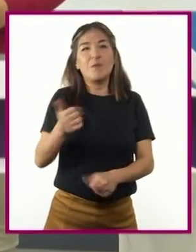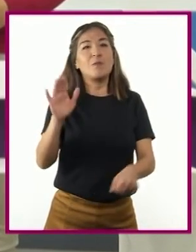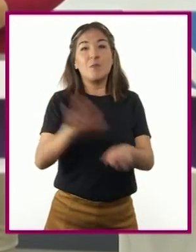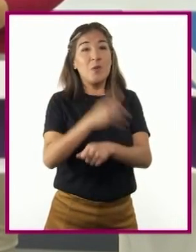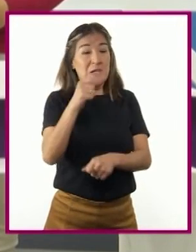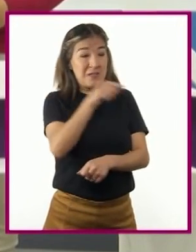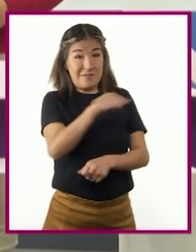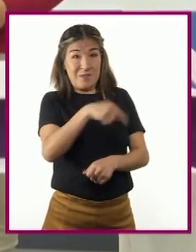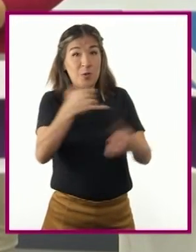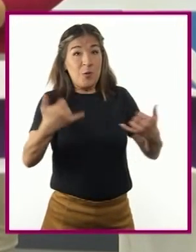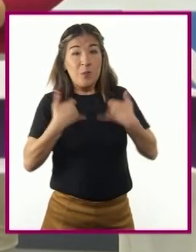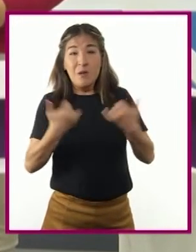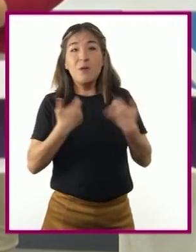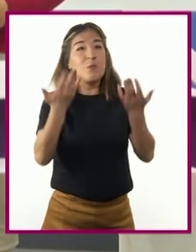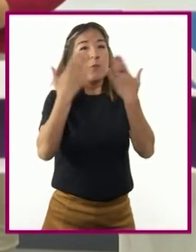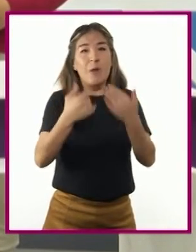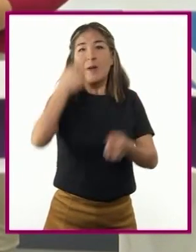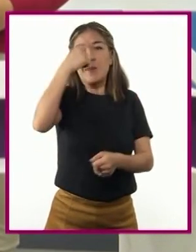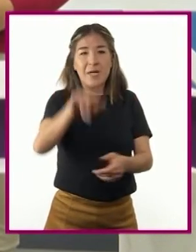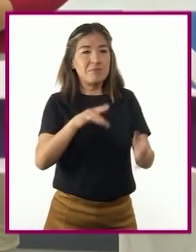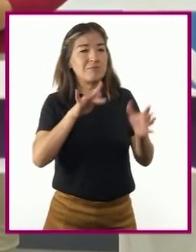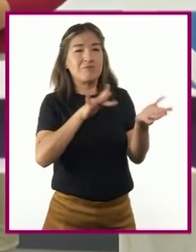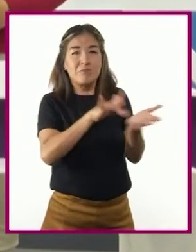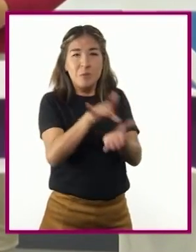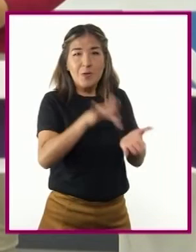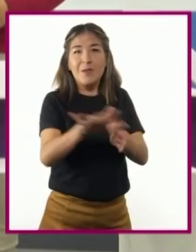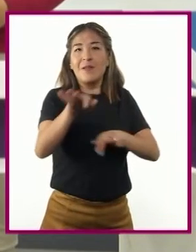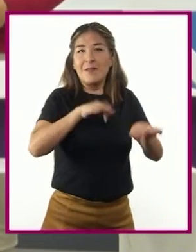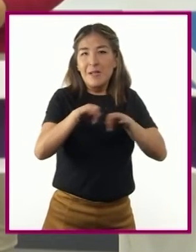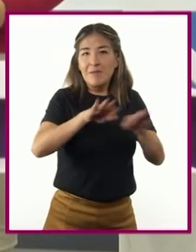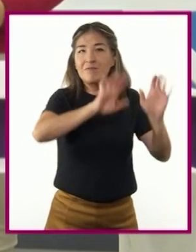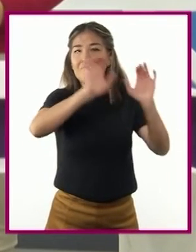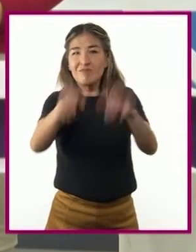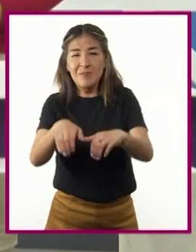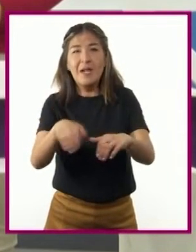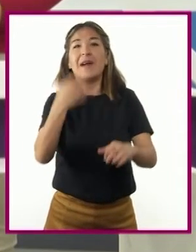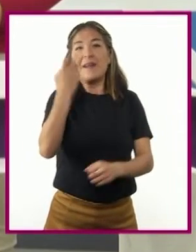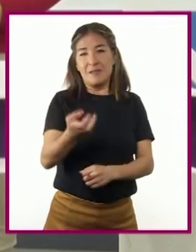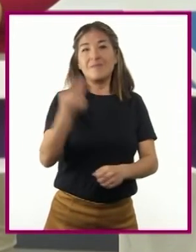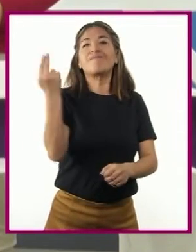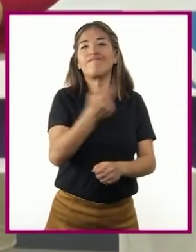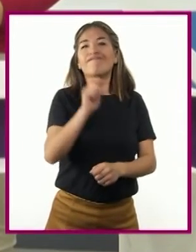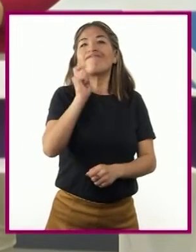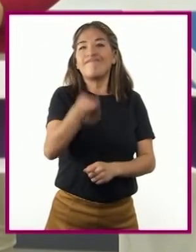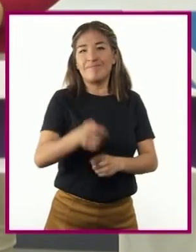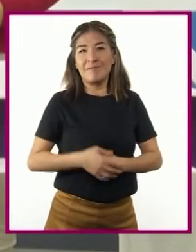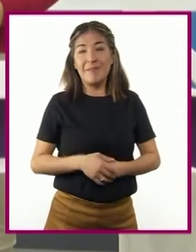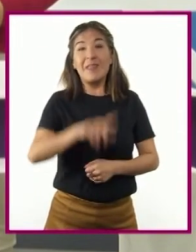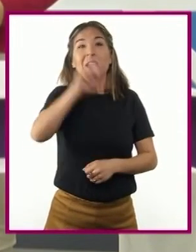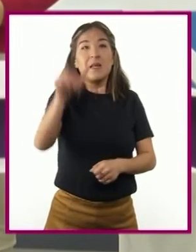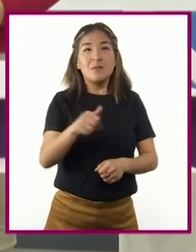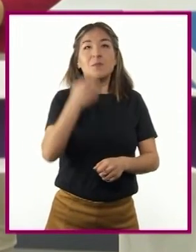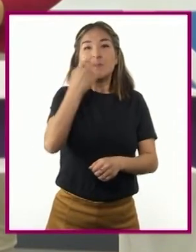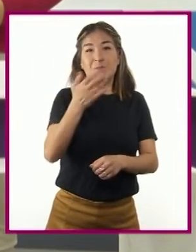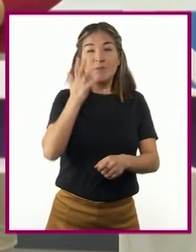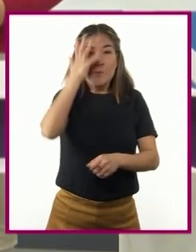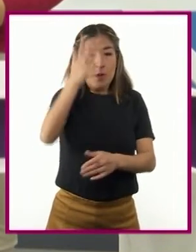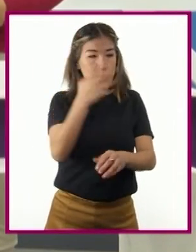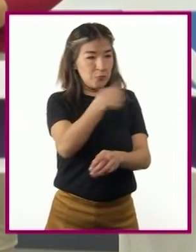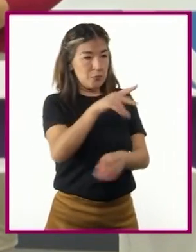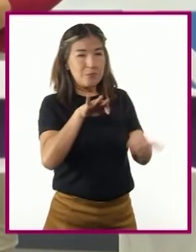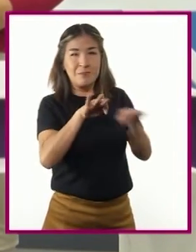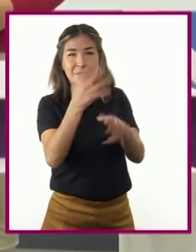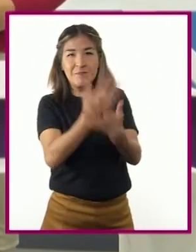no cuentan con la infraestructura y empleos que su población exige, lo que genera que esa importante mano de